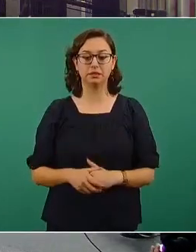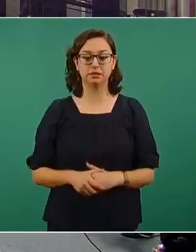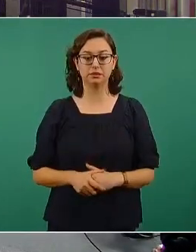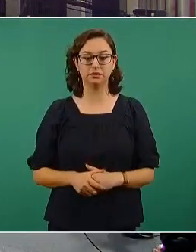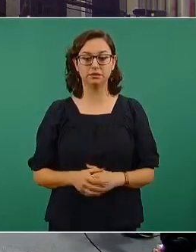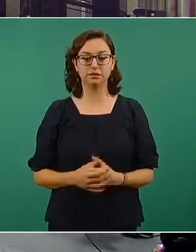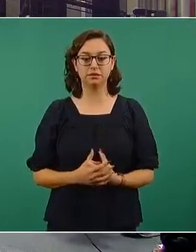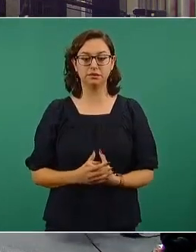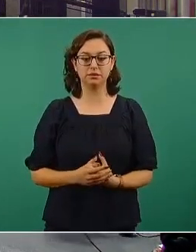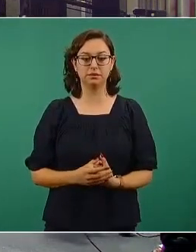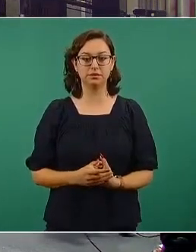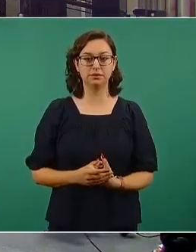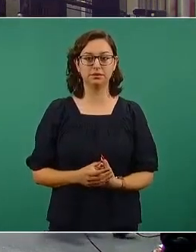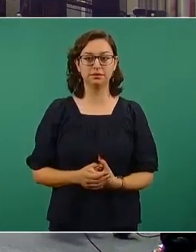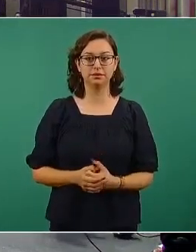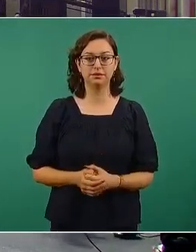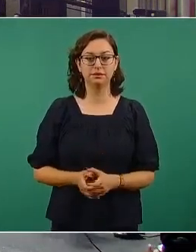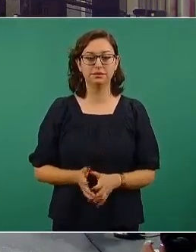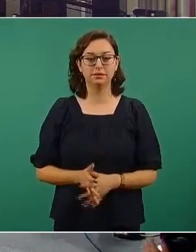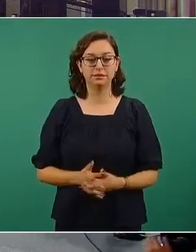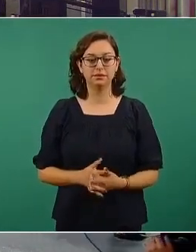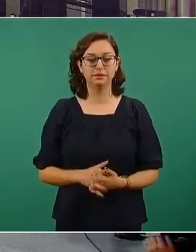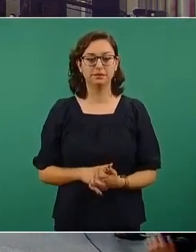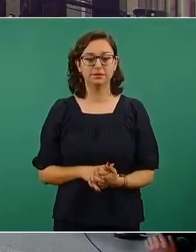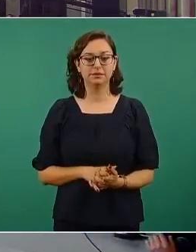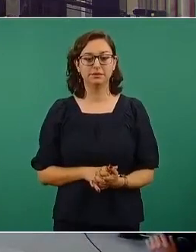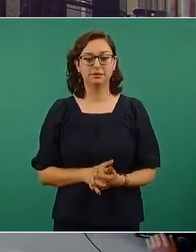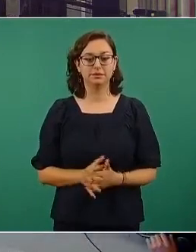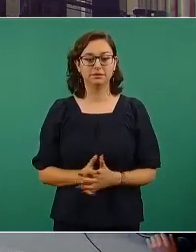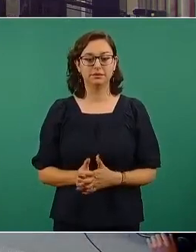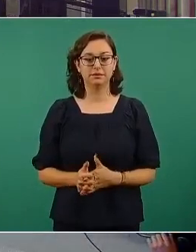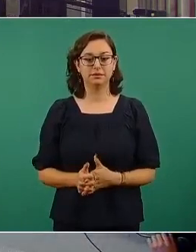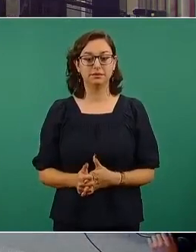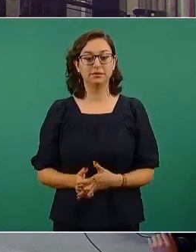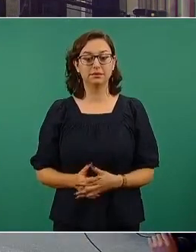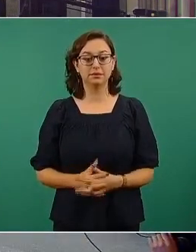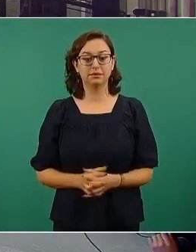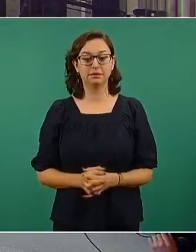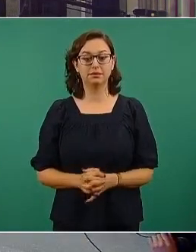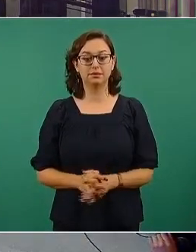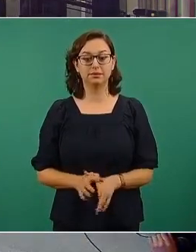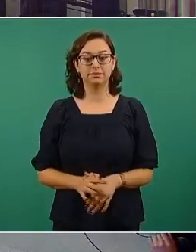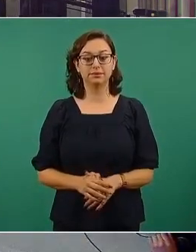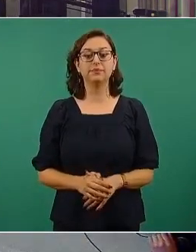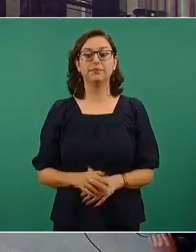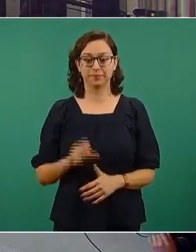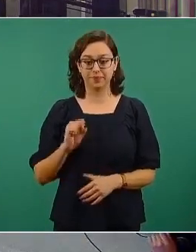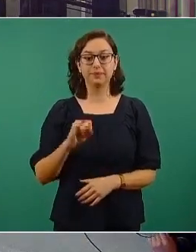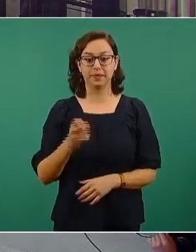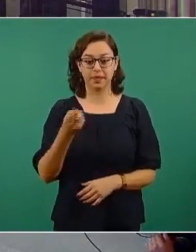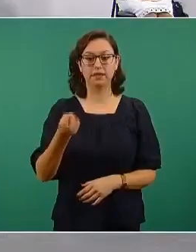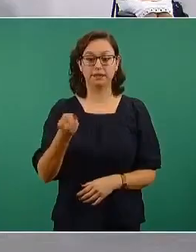Tenemos un enlace ya del aeropuerto. ¿Ya? Bueno, nada más. Sí, este es.